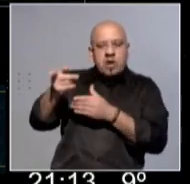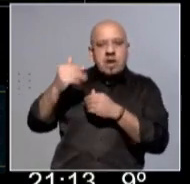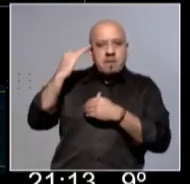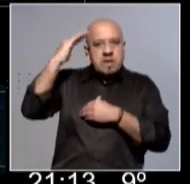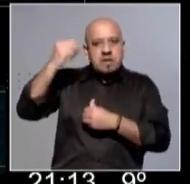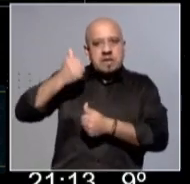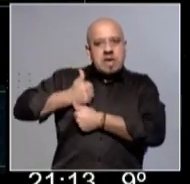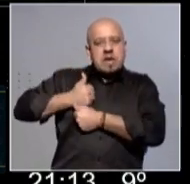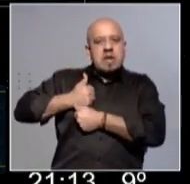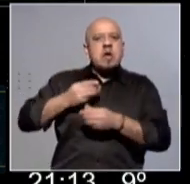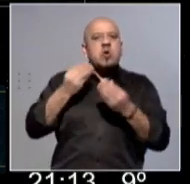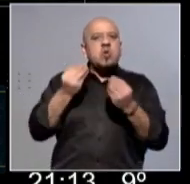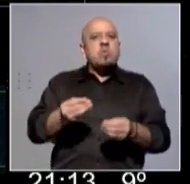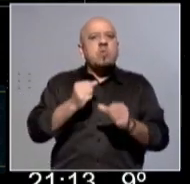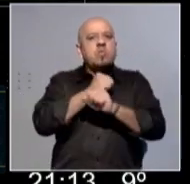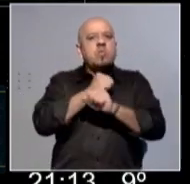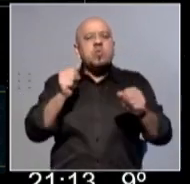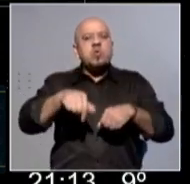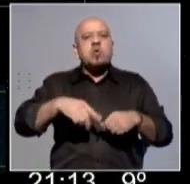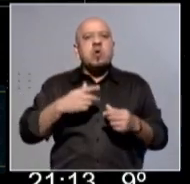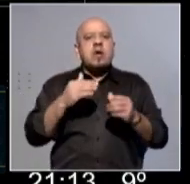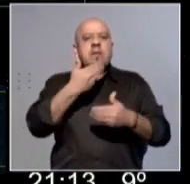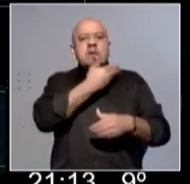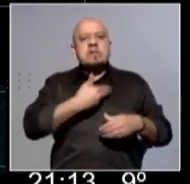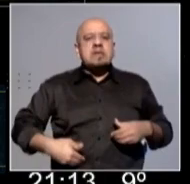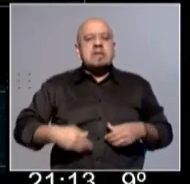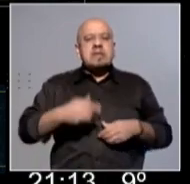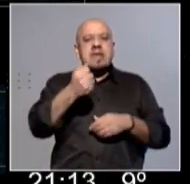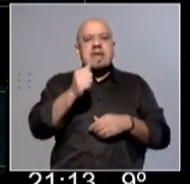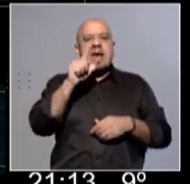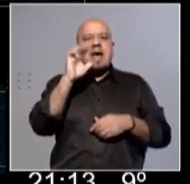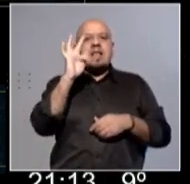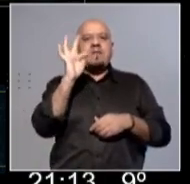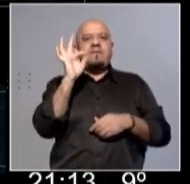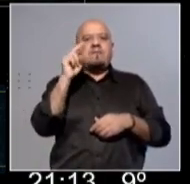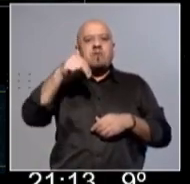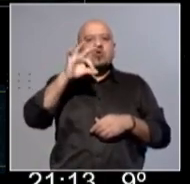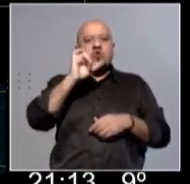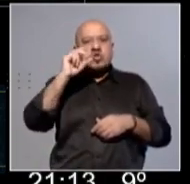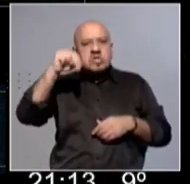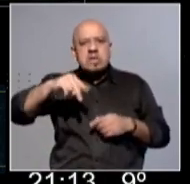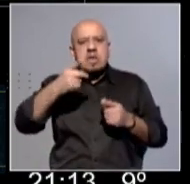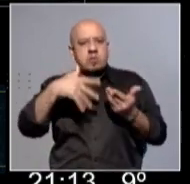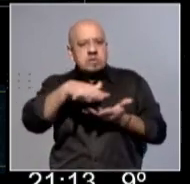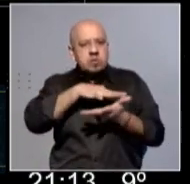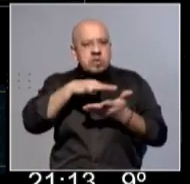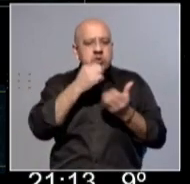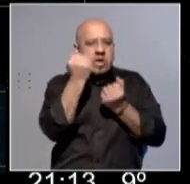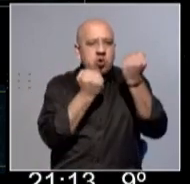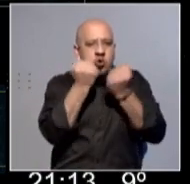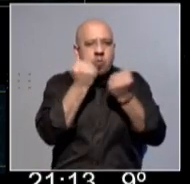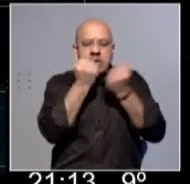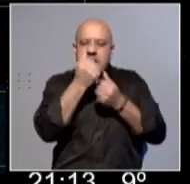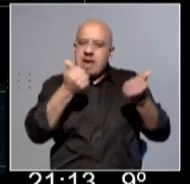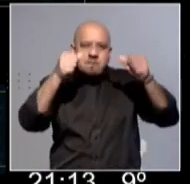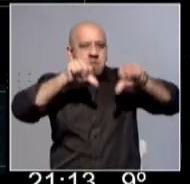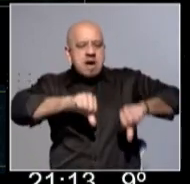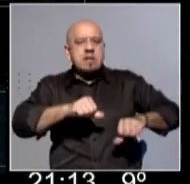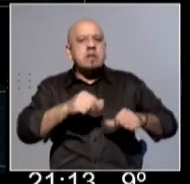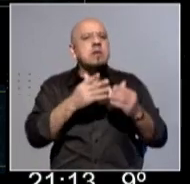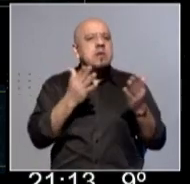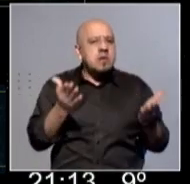el mandato constitucional del presidente Alfonsín en un contexto de hiperinflación y de inestabilidad socioeconómica regional